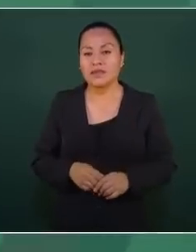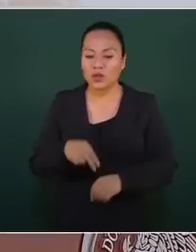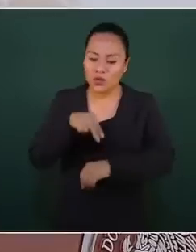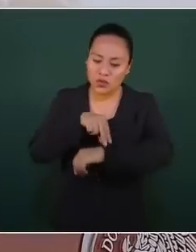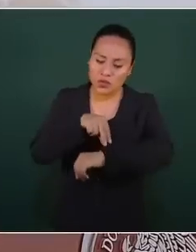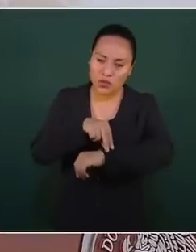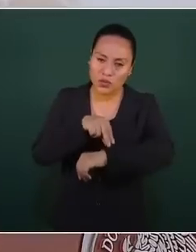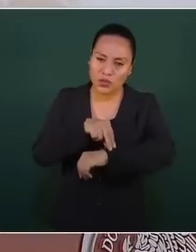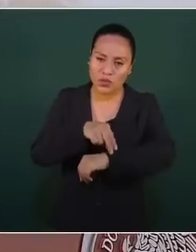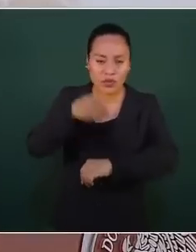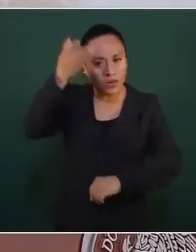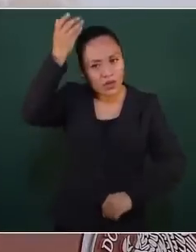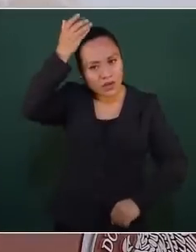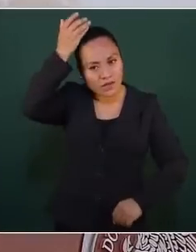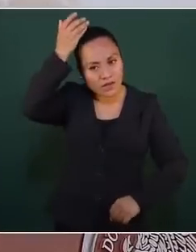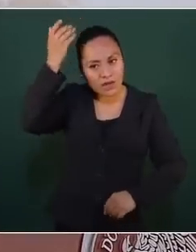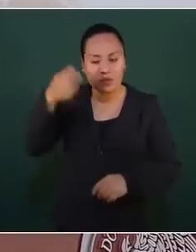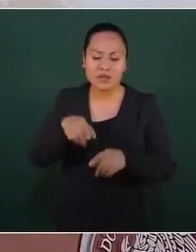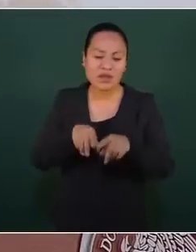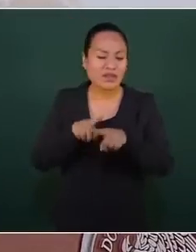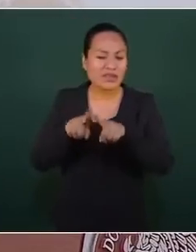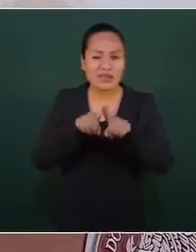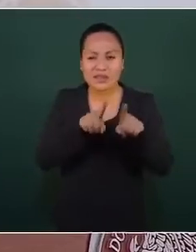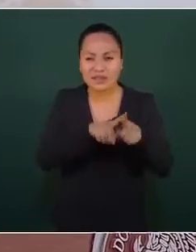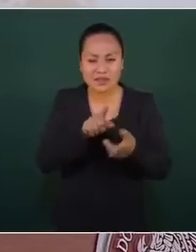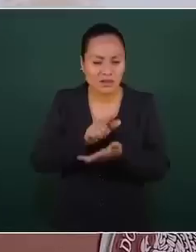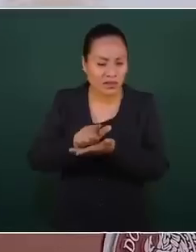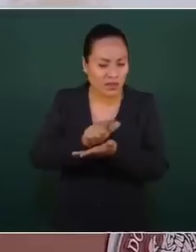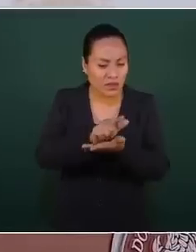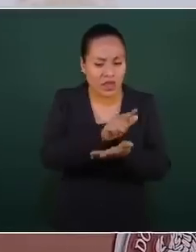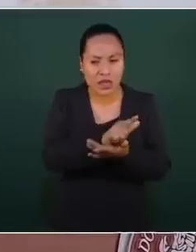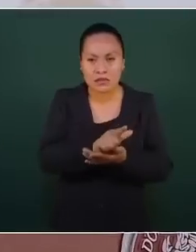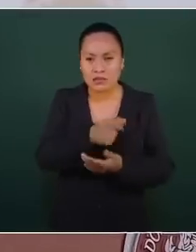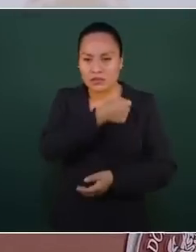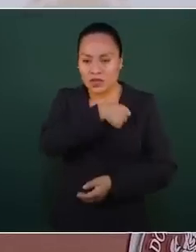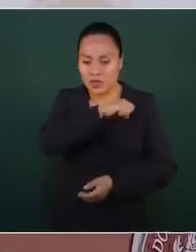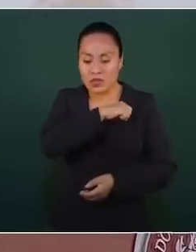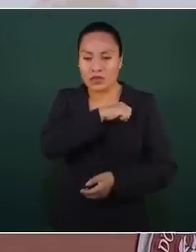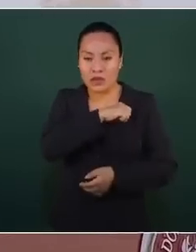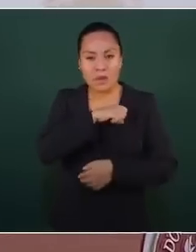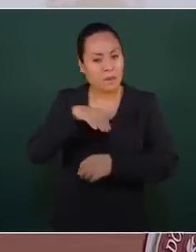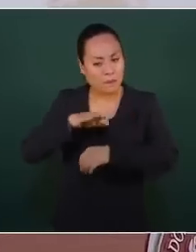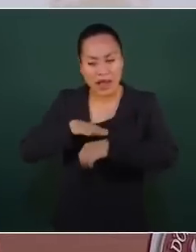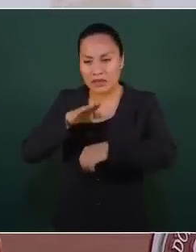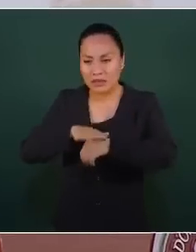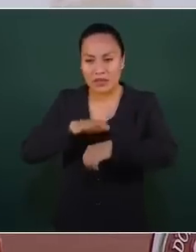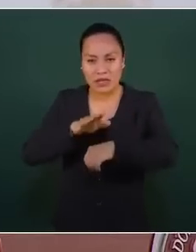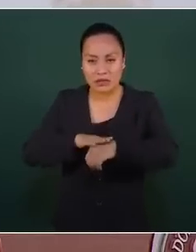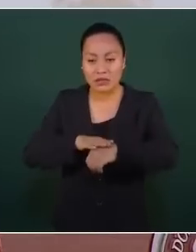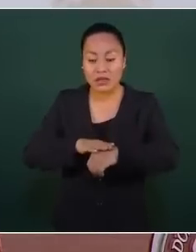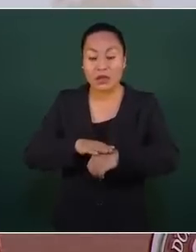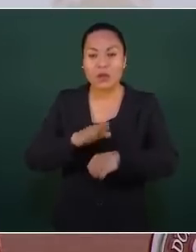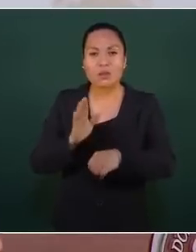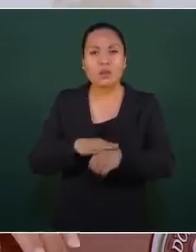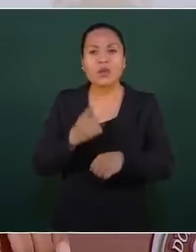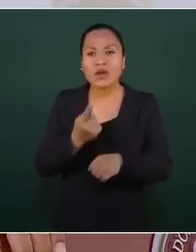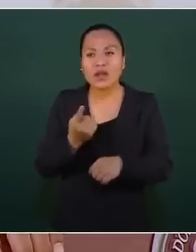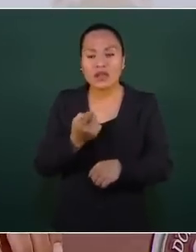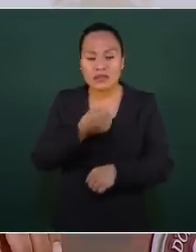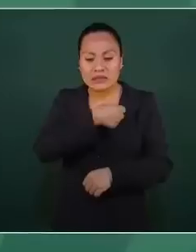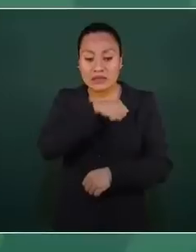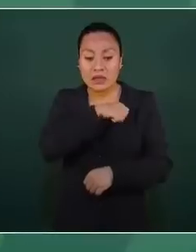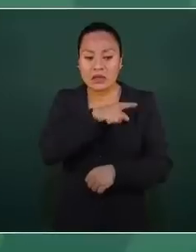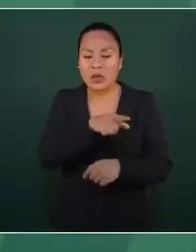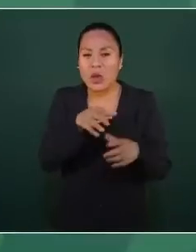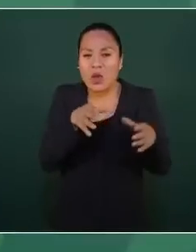médicos, enfermeras, trabajadores de la salud adicional, porque el sector salud estaba